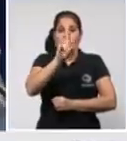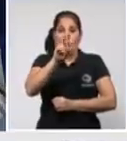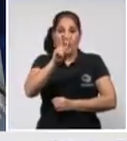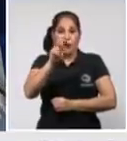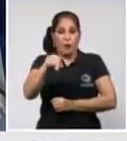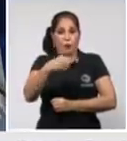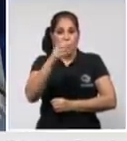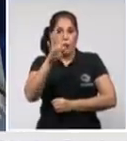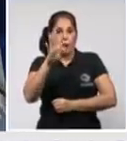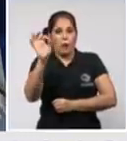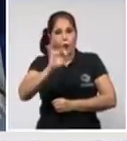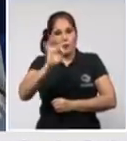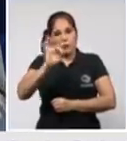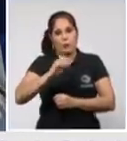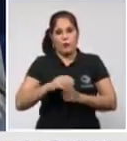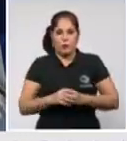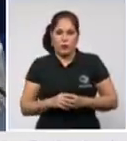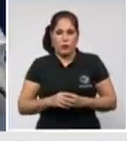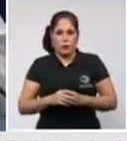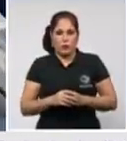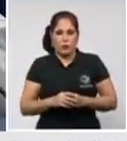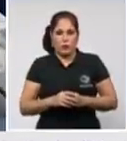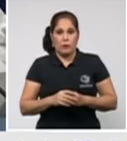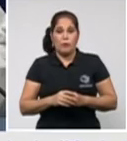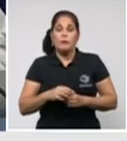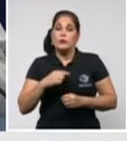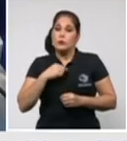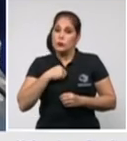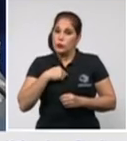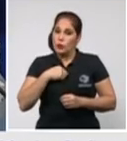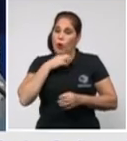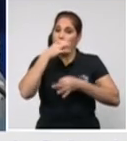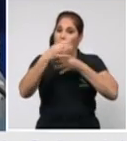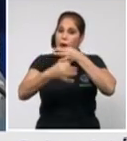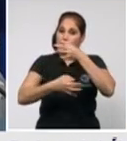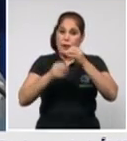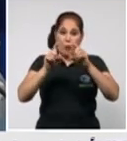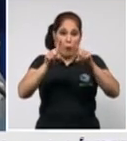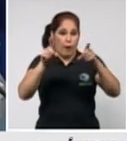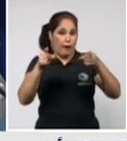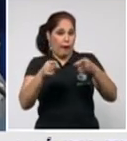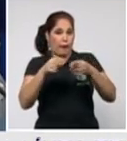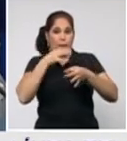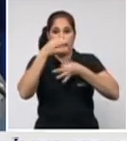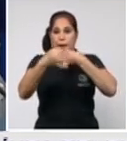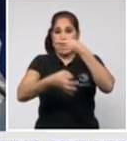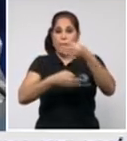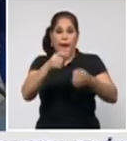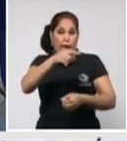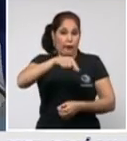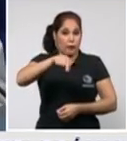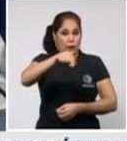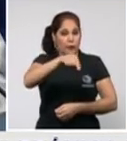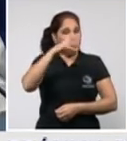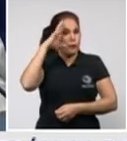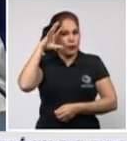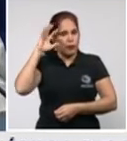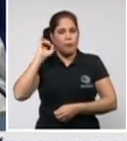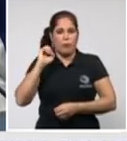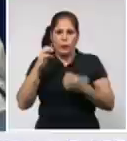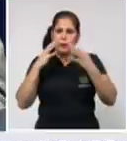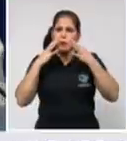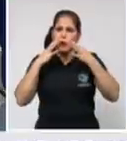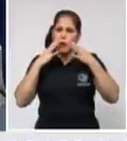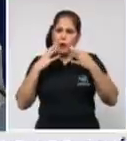los 66 diagnosticados ayer. Y yo hago este paréntesis para que nos demos cuenta la importancia de